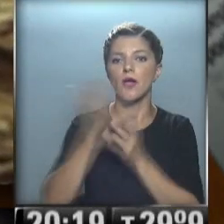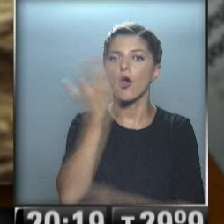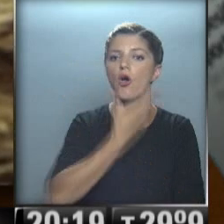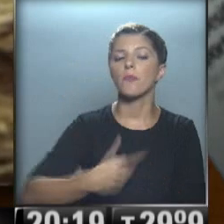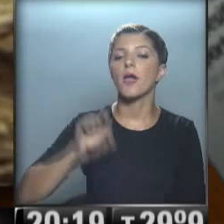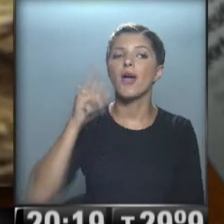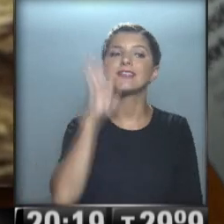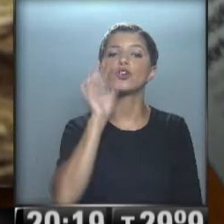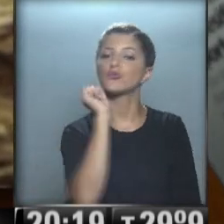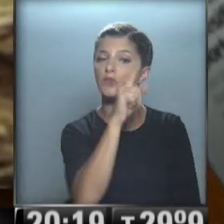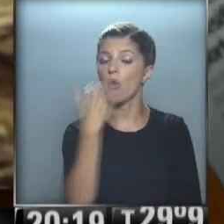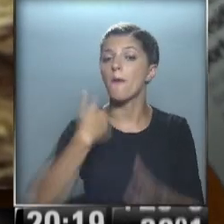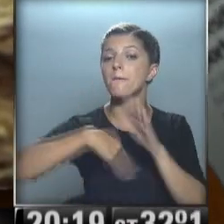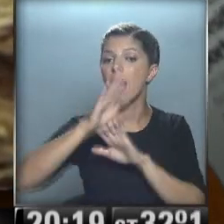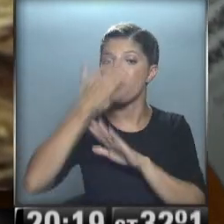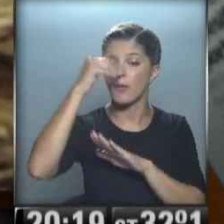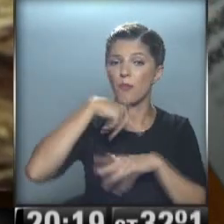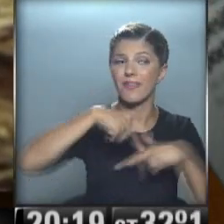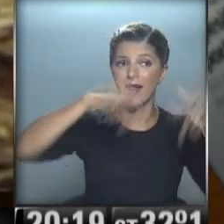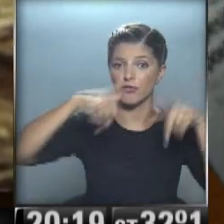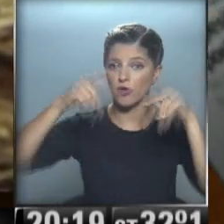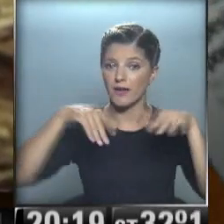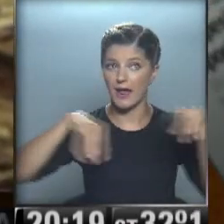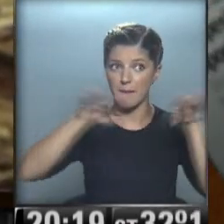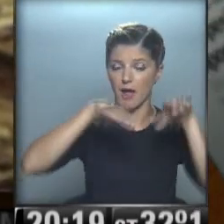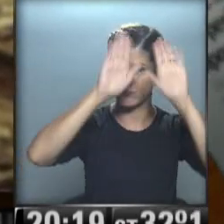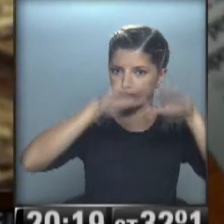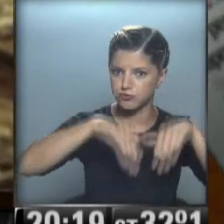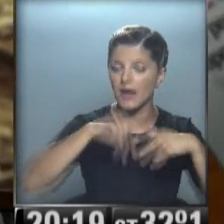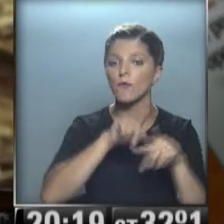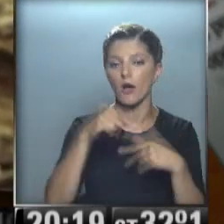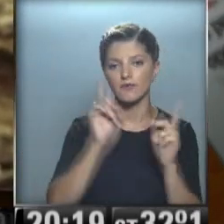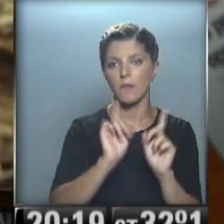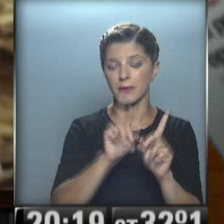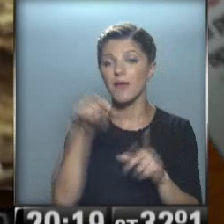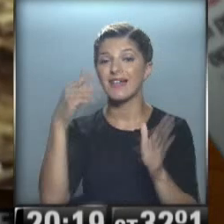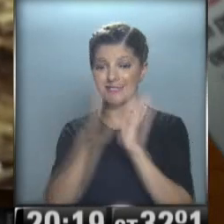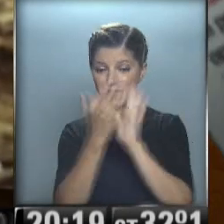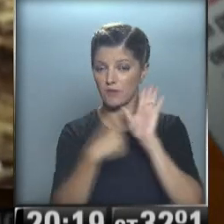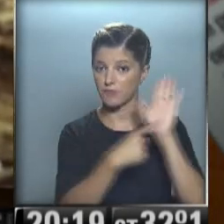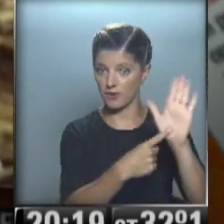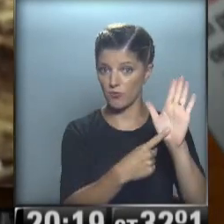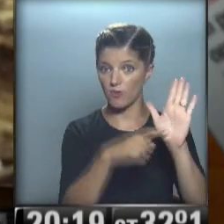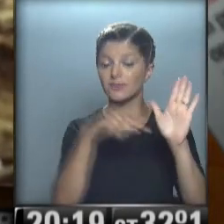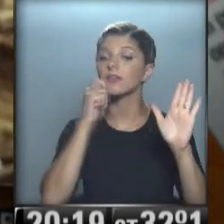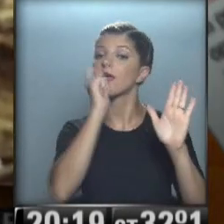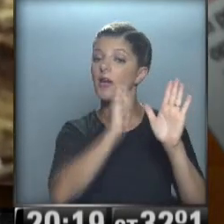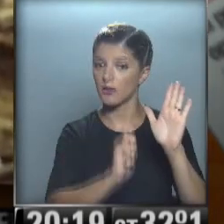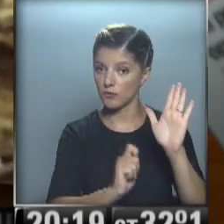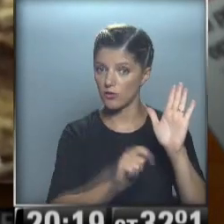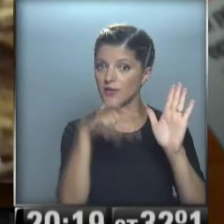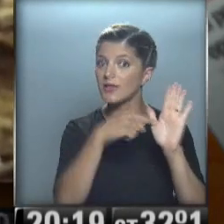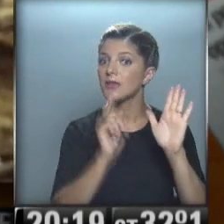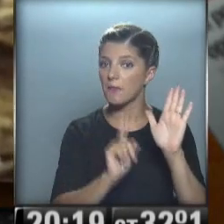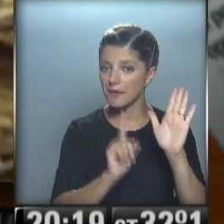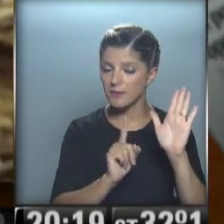Estados Unidos básicamente después de la caída de las torres él escribió este libro Afganistán Irak el Imperio empantanado y justamente se